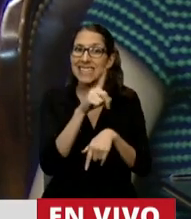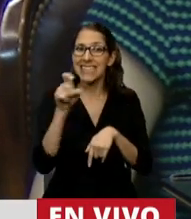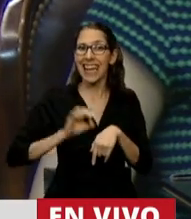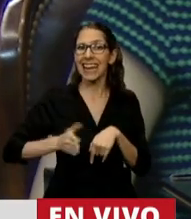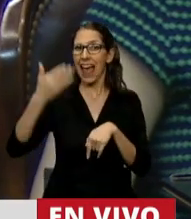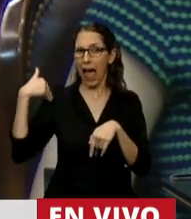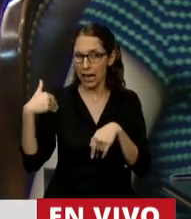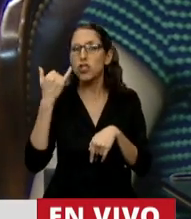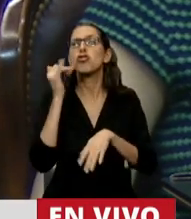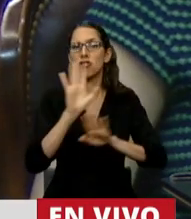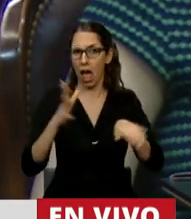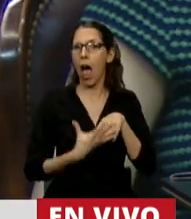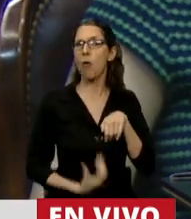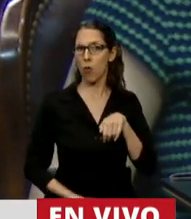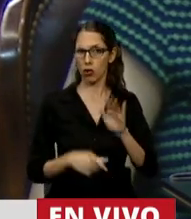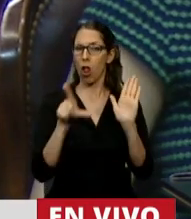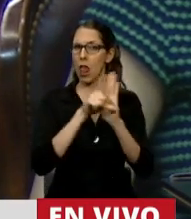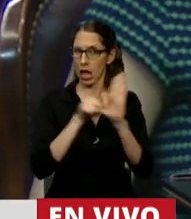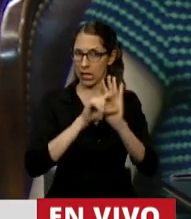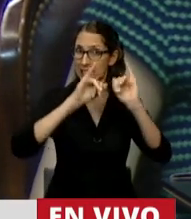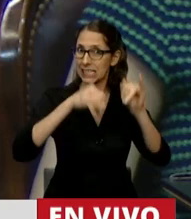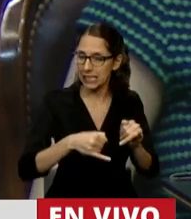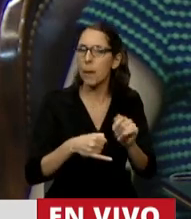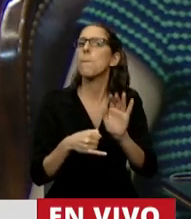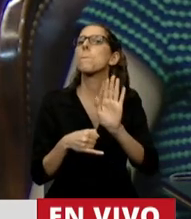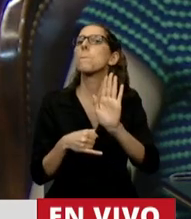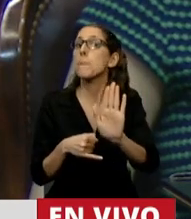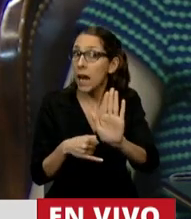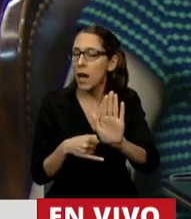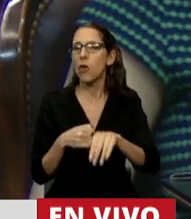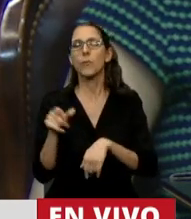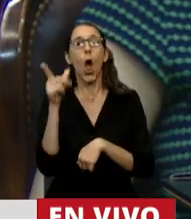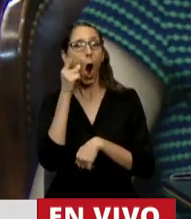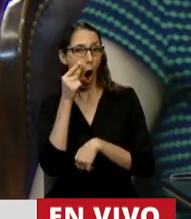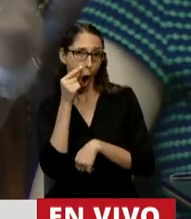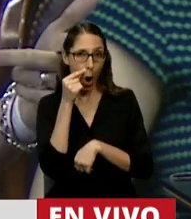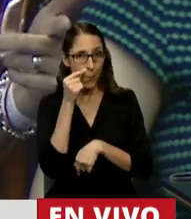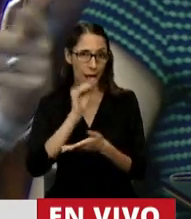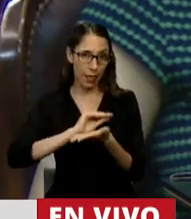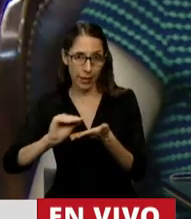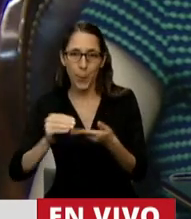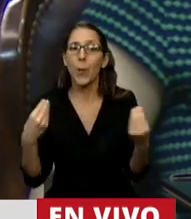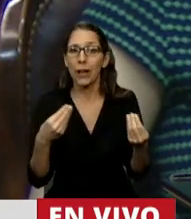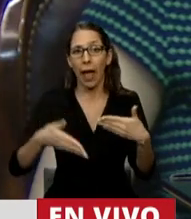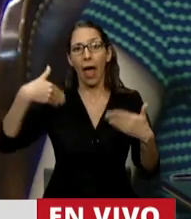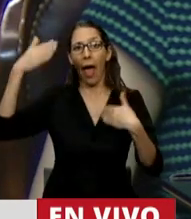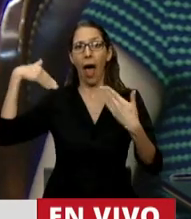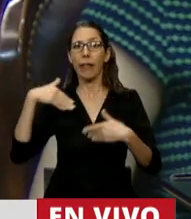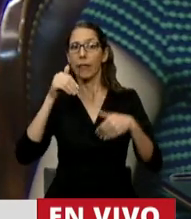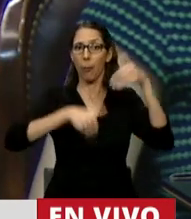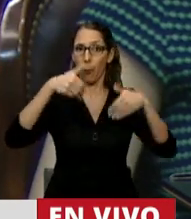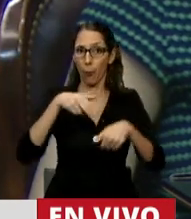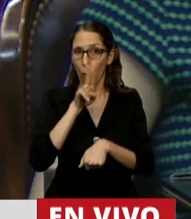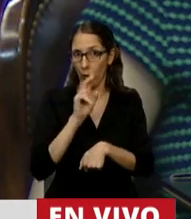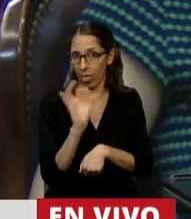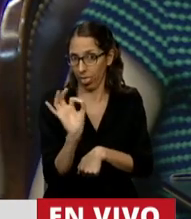años. Lo que pasa que el legislador varón, porque nosotras no votábamos, no éramos